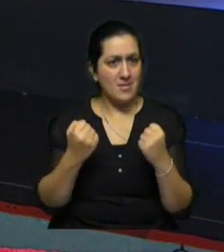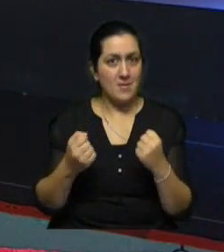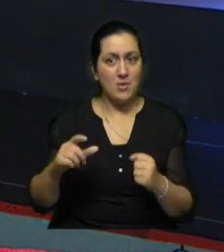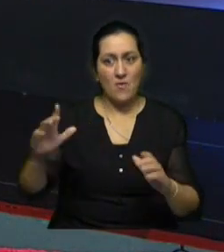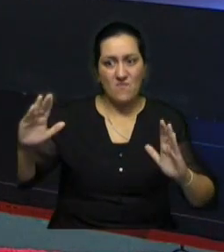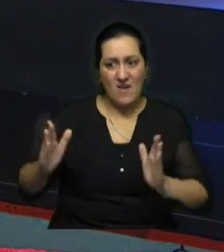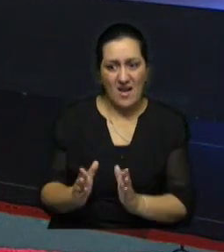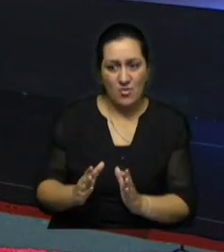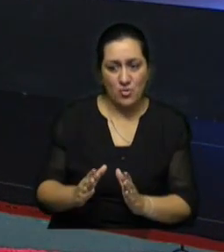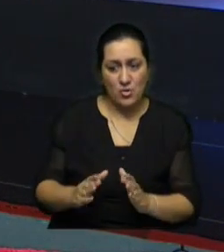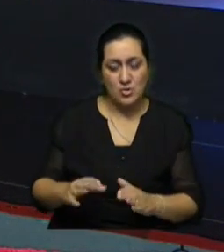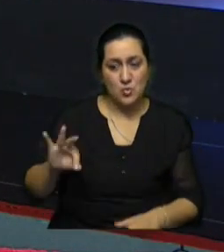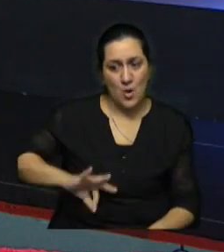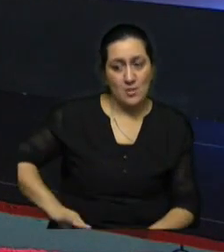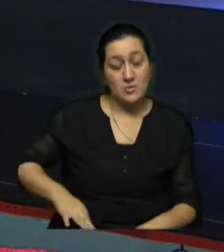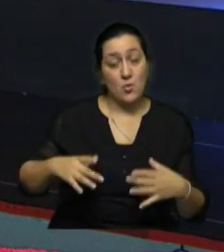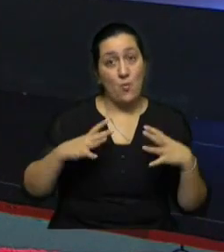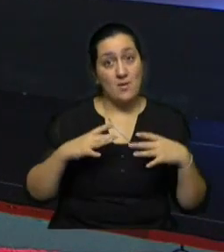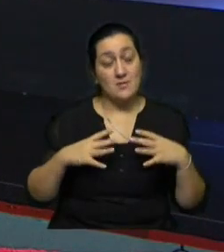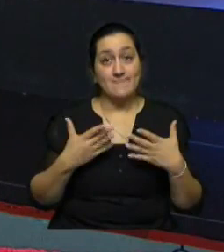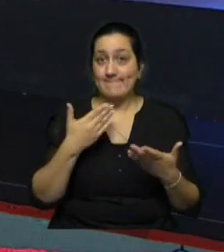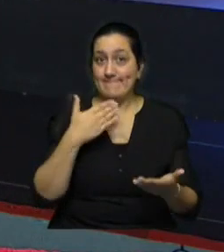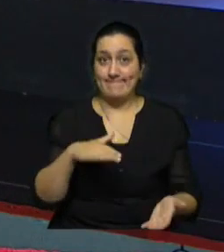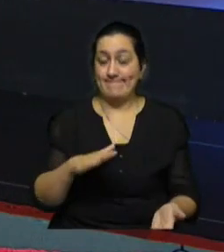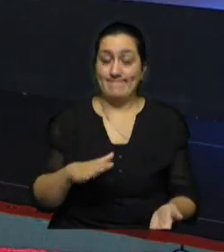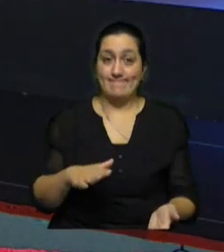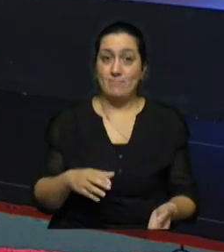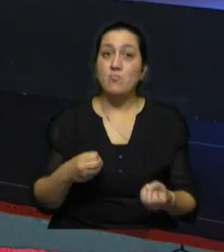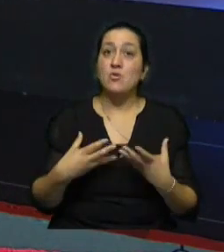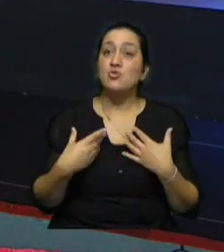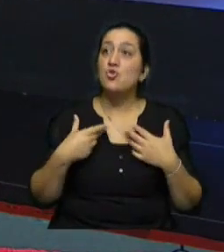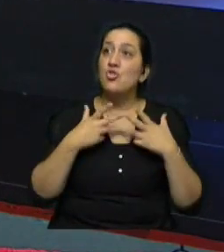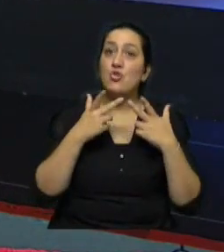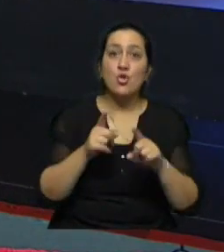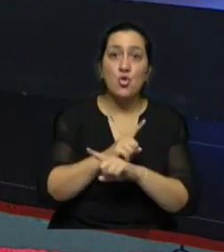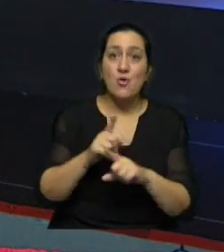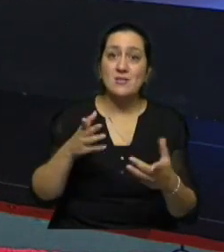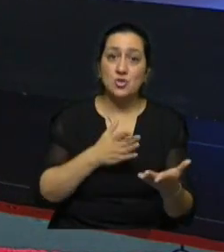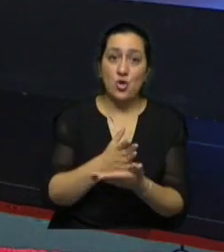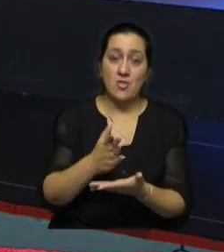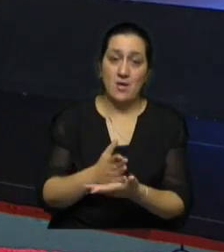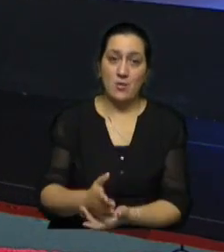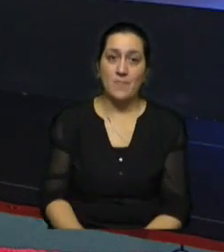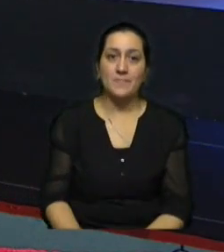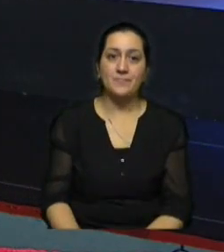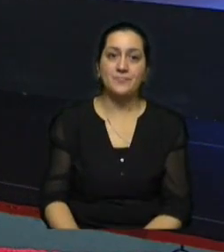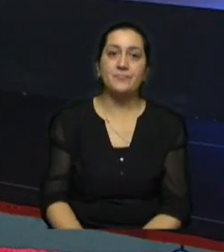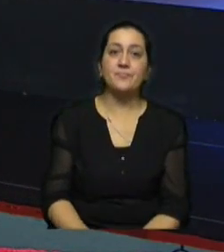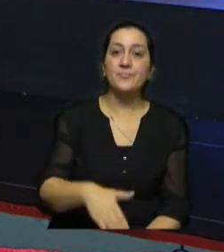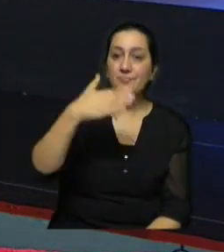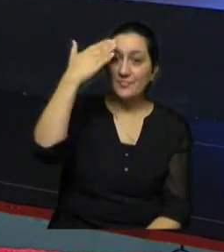sueldos y bajando jubilaciones realmente no se entiende. Por eso yo digo que no es solidario el Uruguay. Hola,